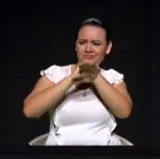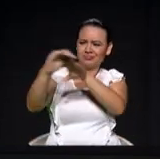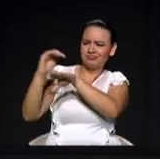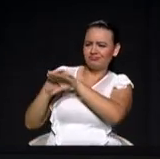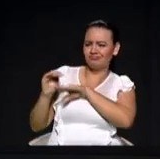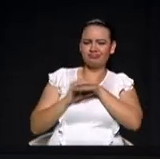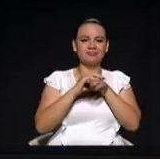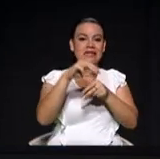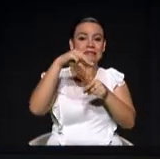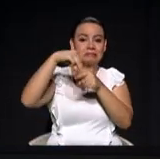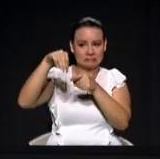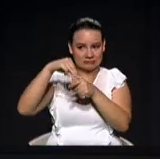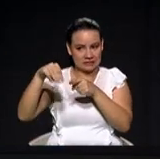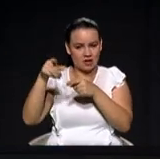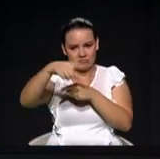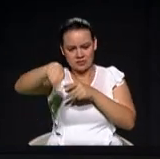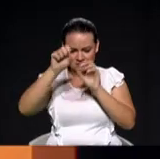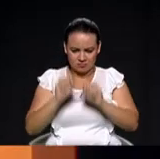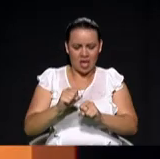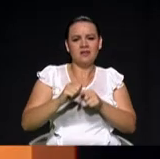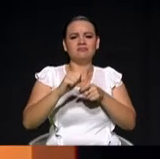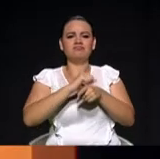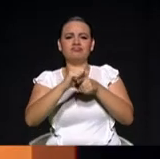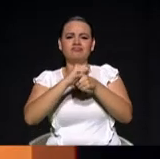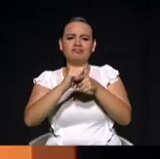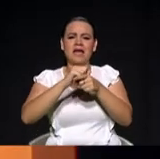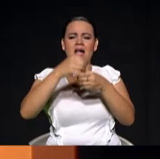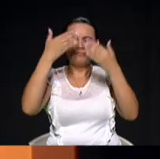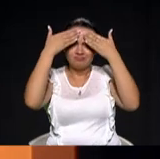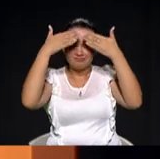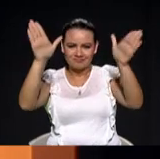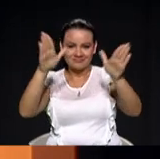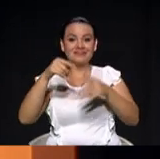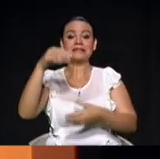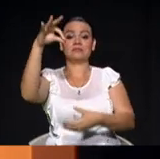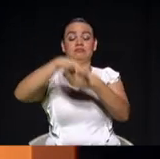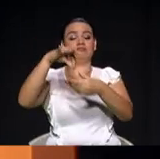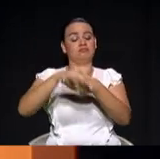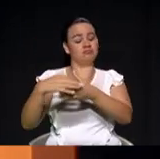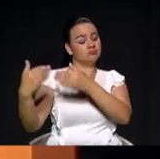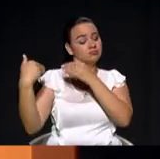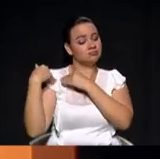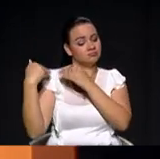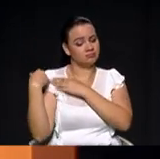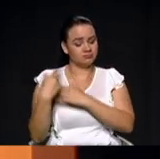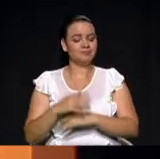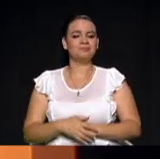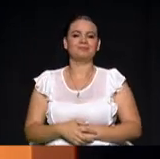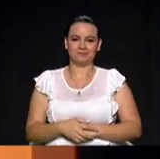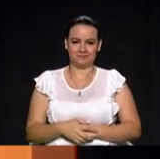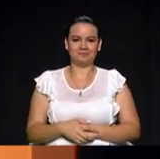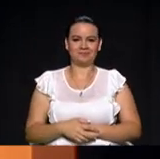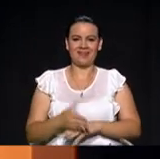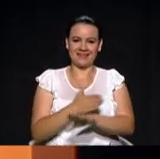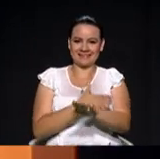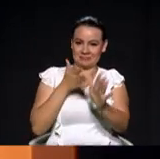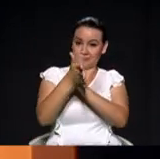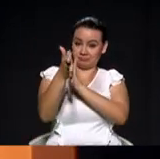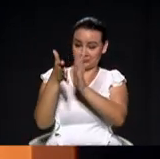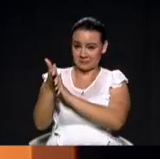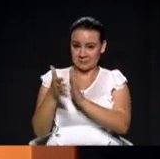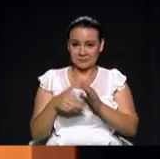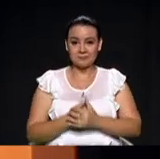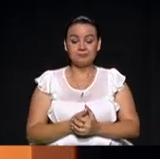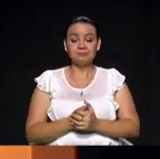su ejercicio para promover la democracia y el voto responsable y sobre todo un voto informado se realizaron dos